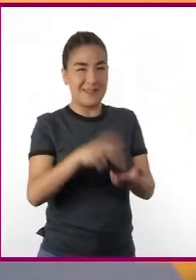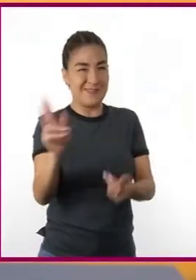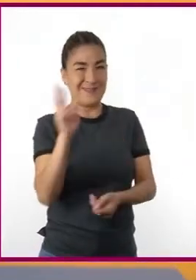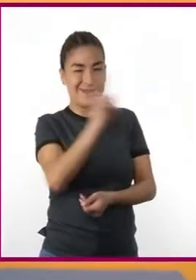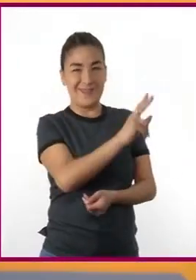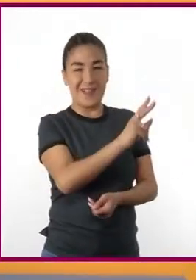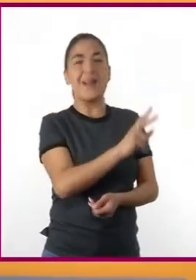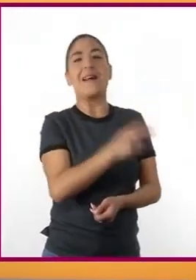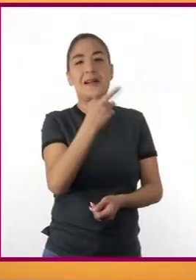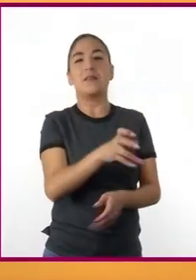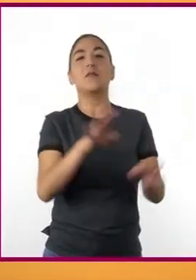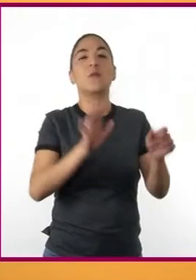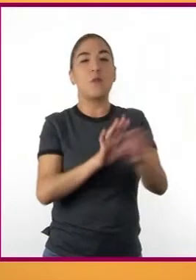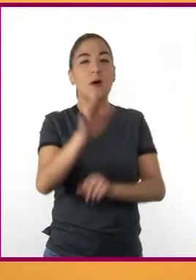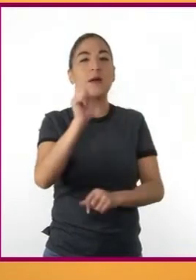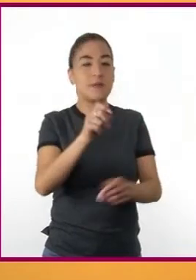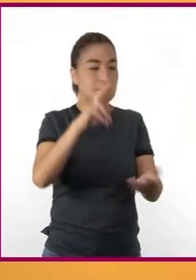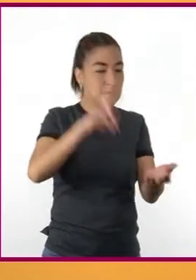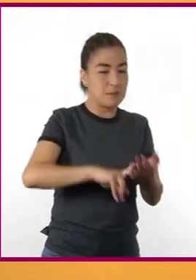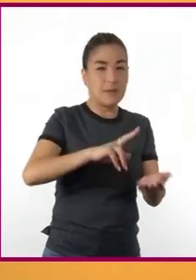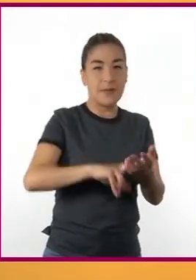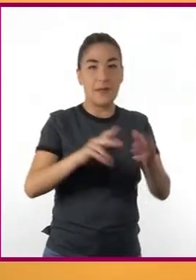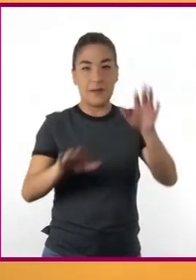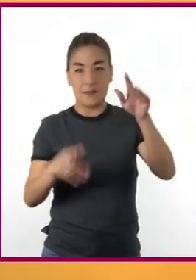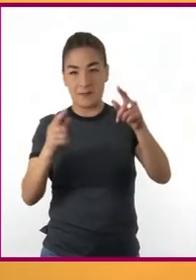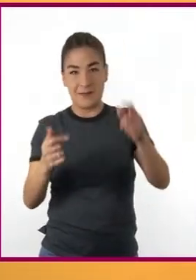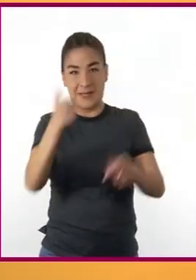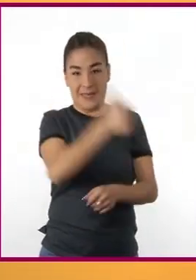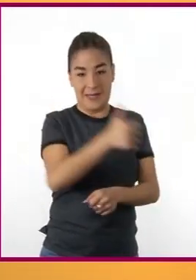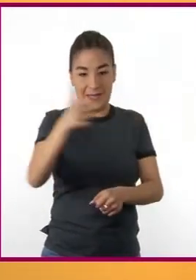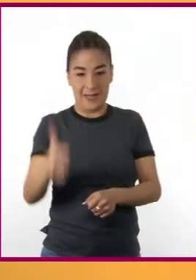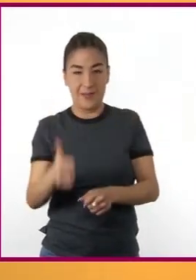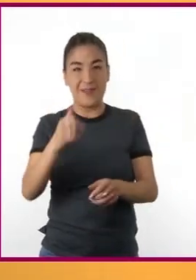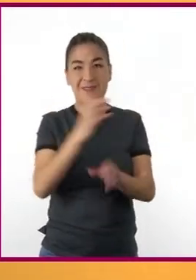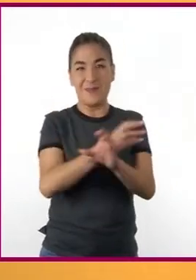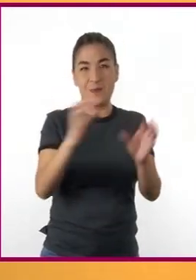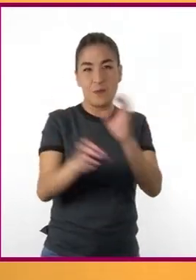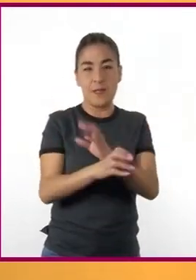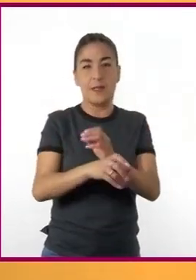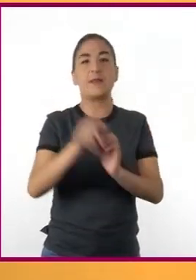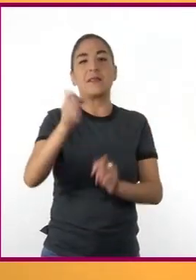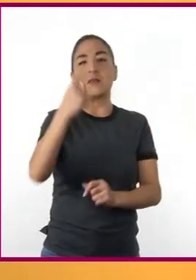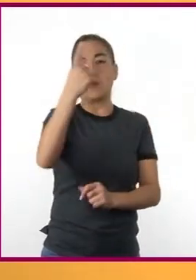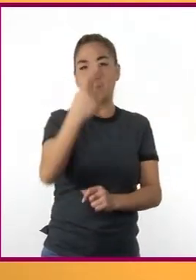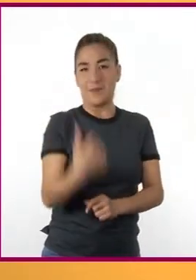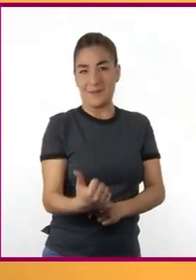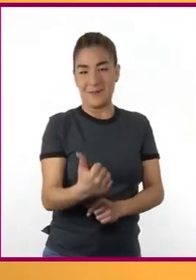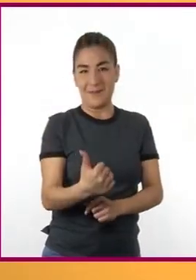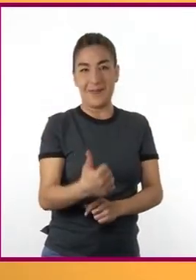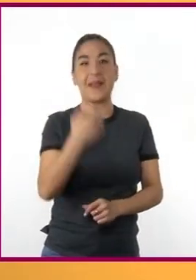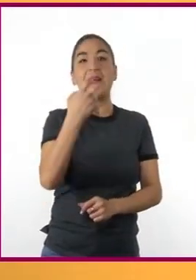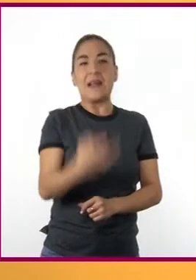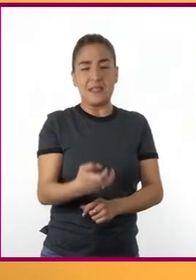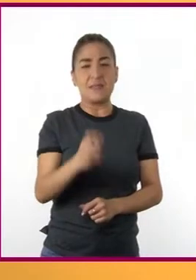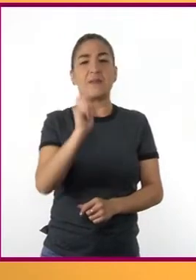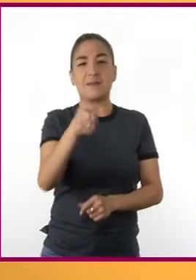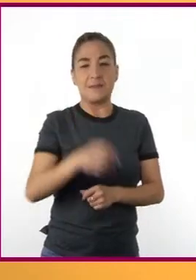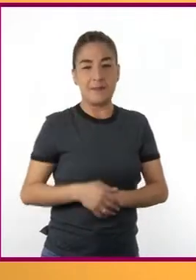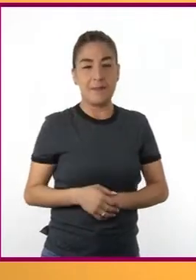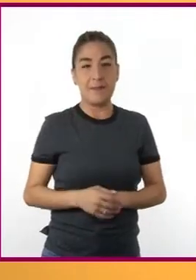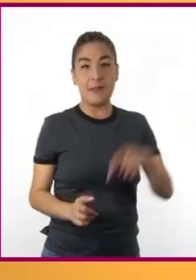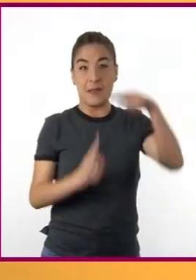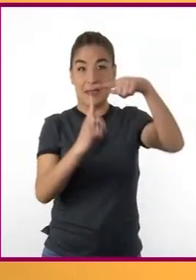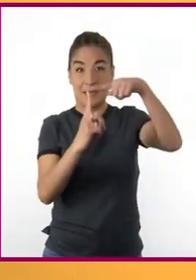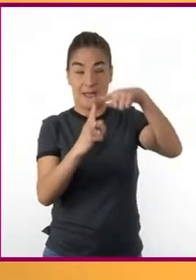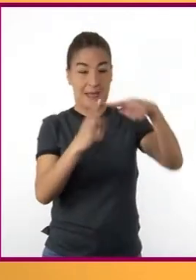de proporcionalidad entre los pesos de cada uno de los objetos es de 1/6. Esto quiere decir que, si dividen